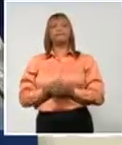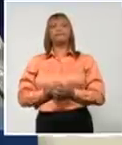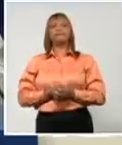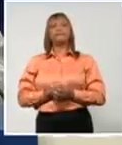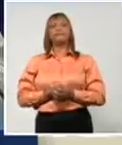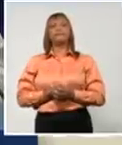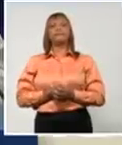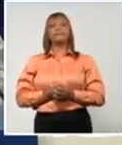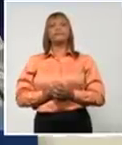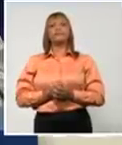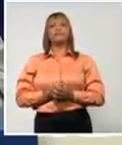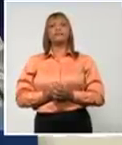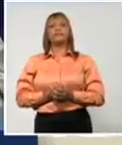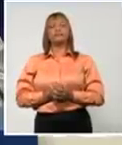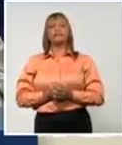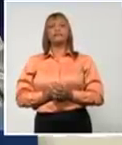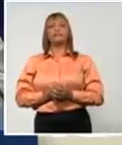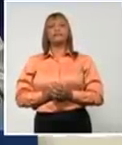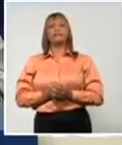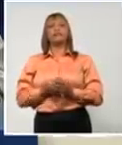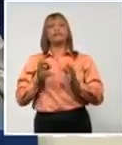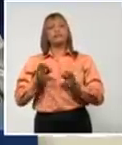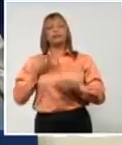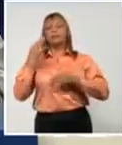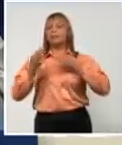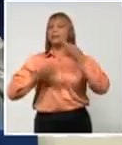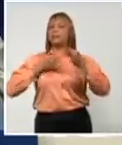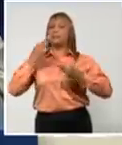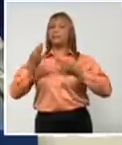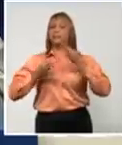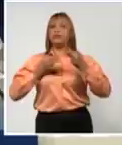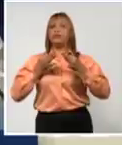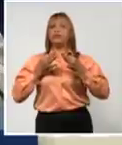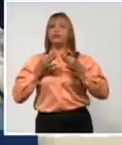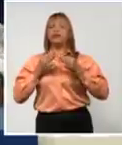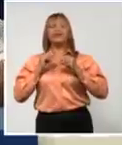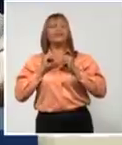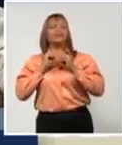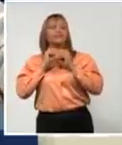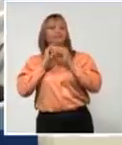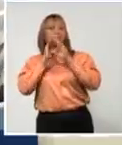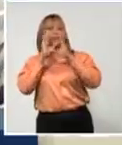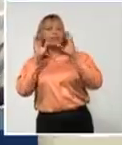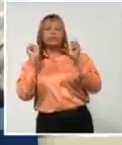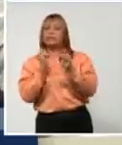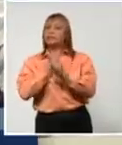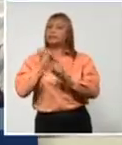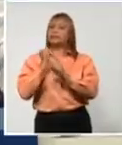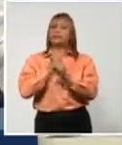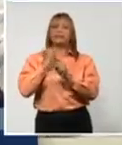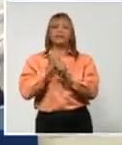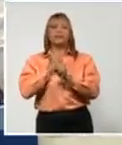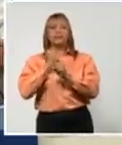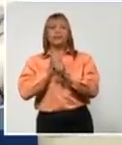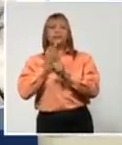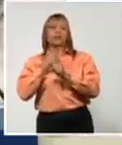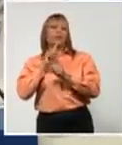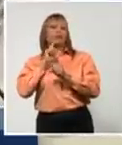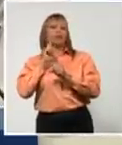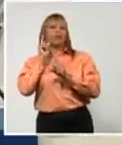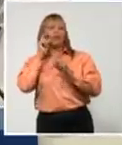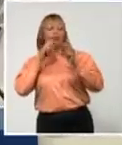ministerio, que como siempre comento, se pasan la madrugada trabajando, sobre todo los geógrafos,